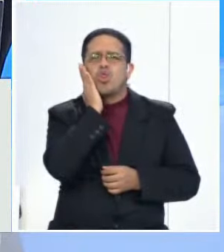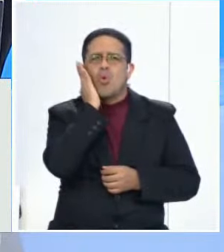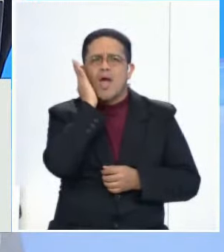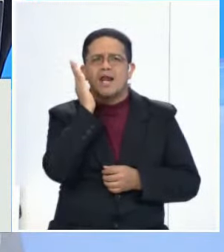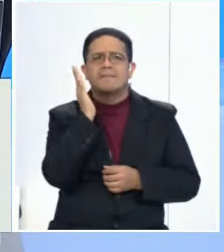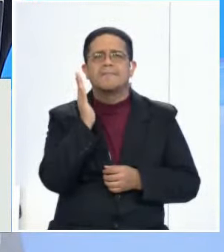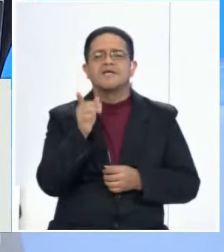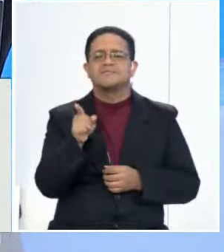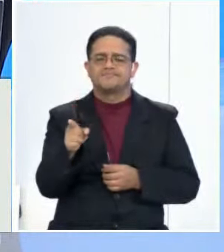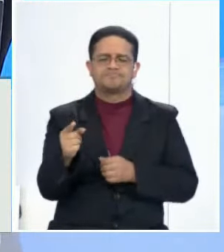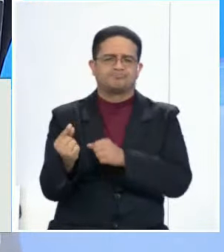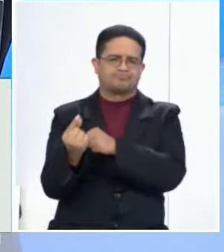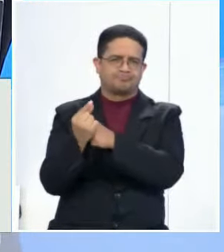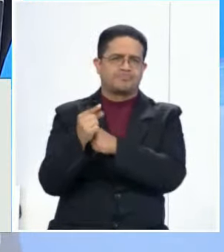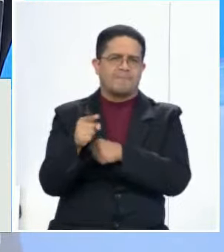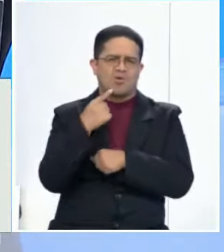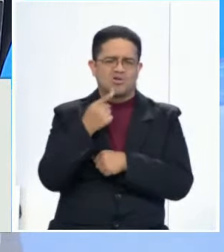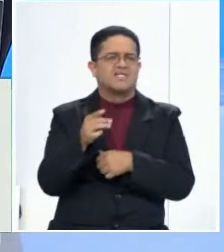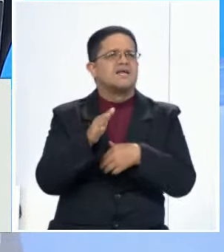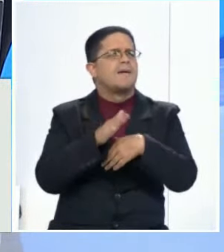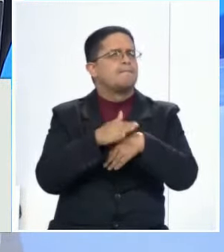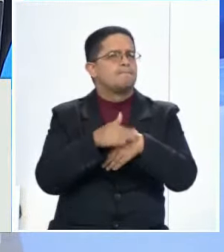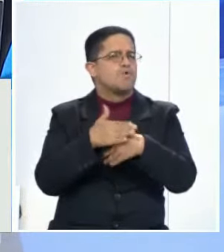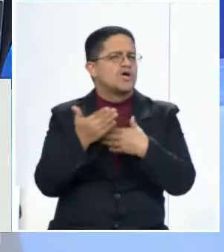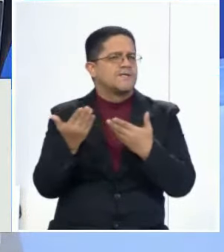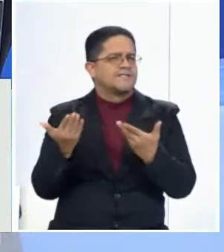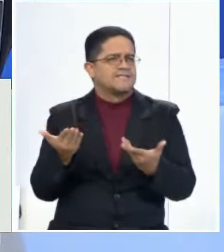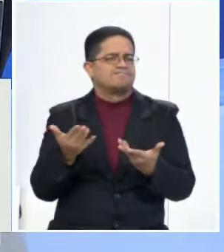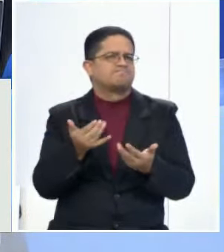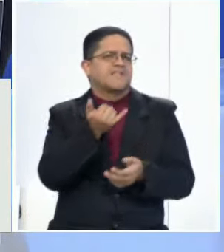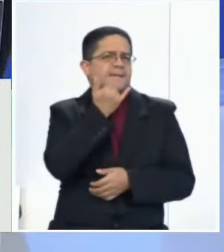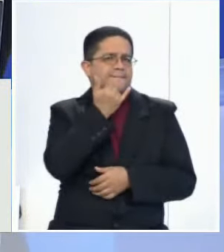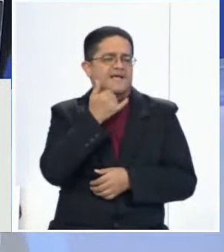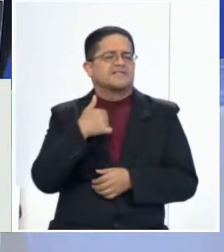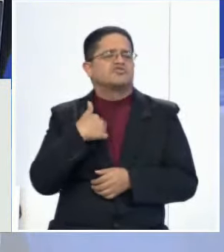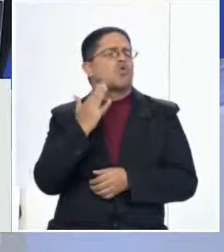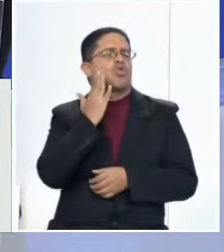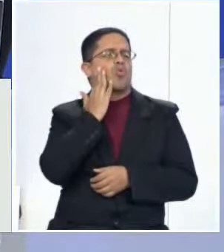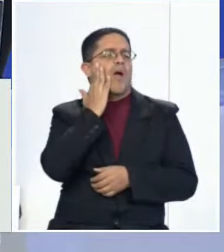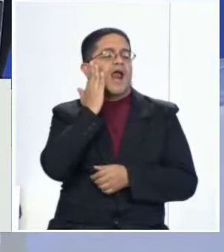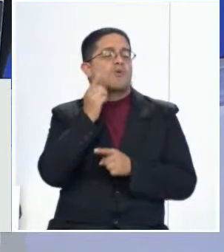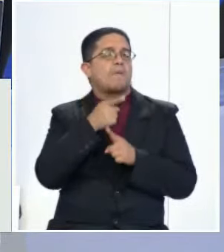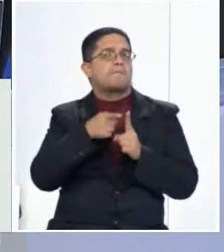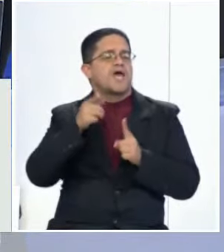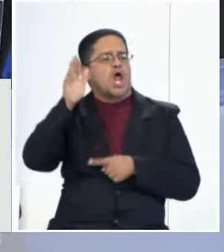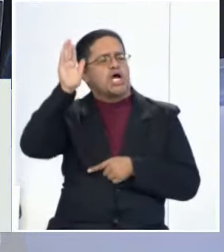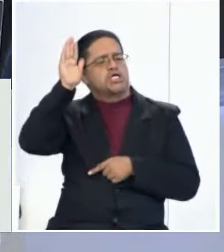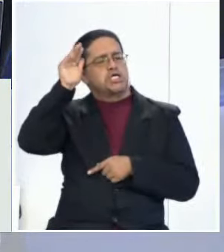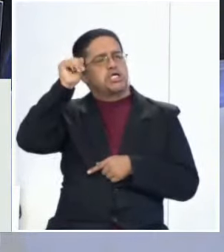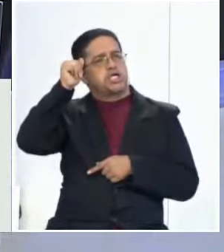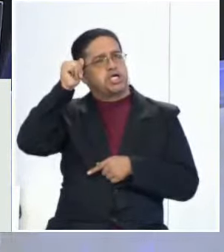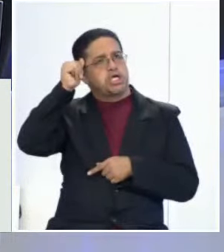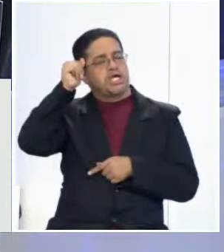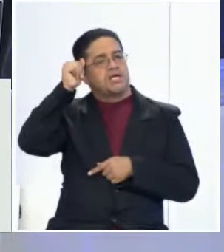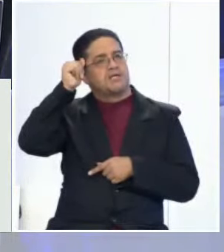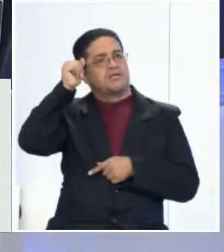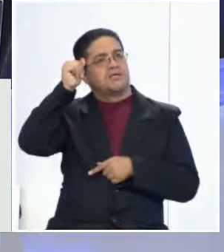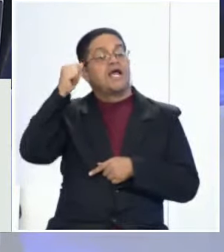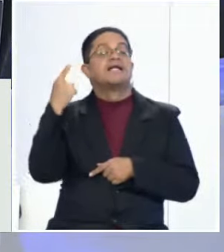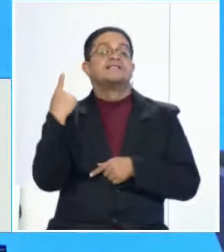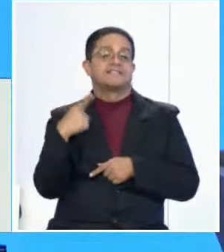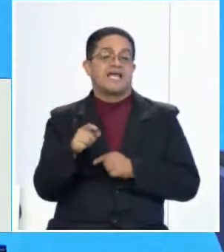escribe Glenia y nos dice, ¿a qué se debe mi incontinencia urinaria cuando estoy profundamente dormida? Tienes escape de orina, tiene